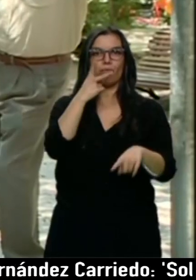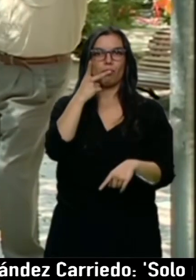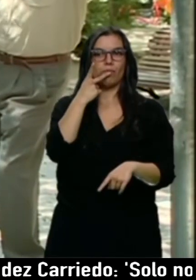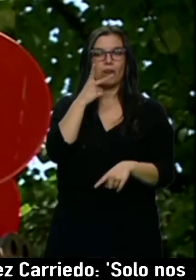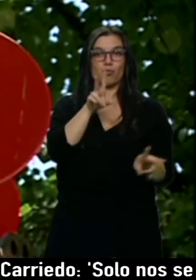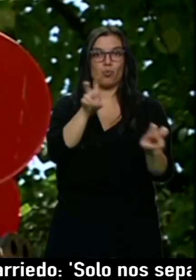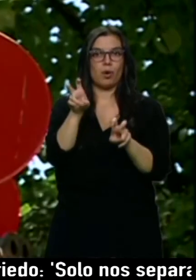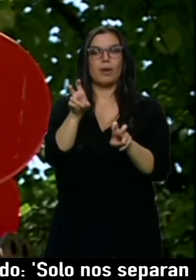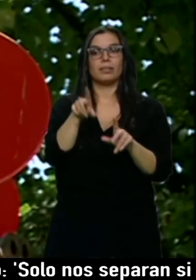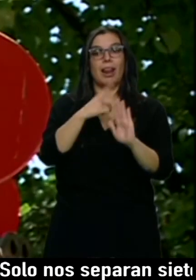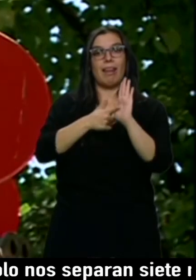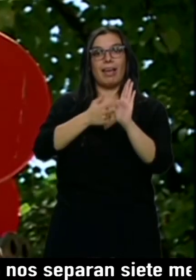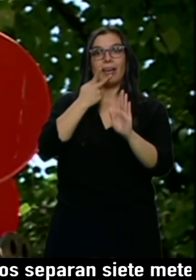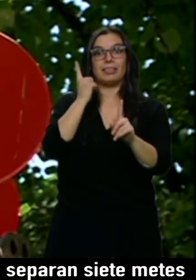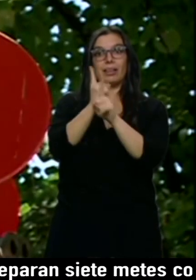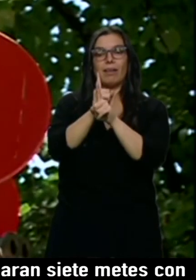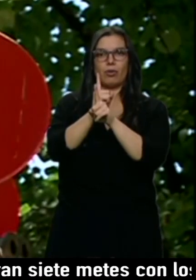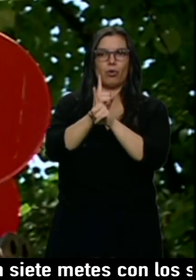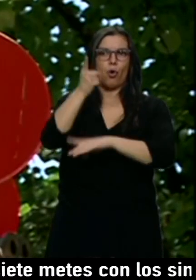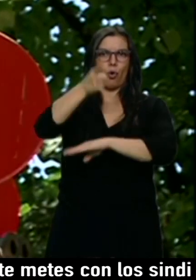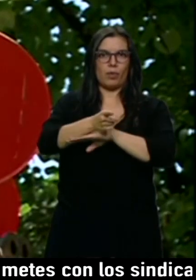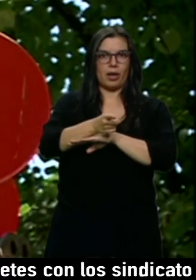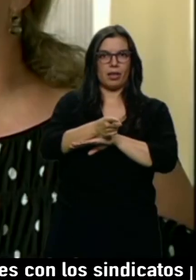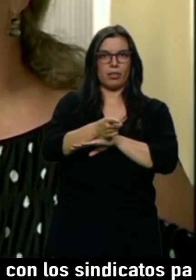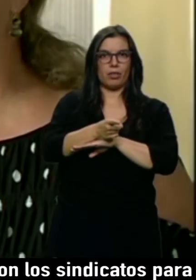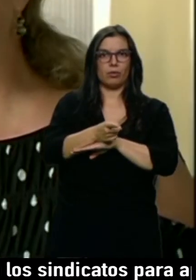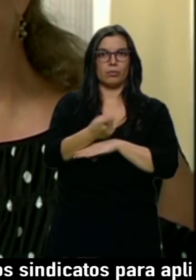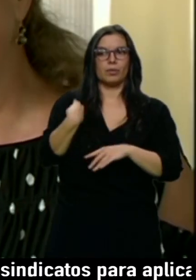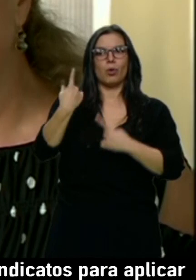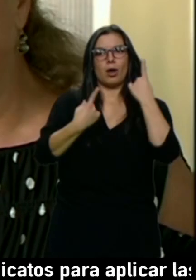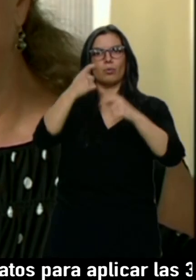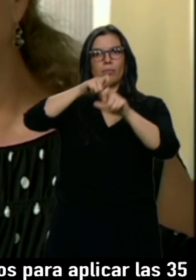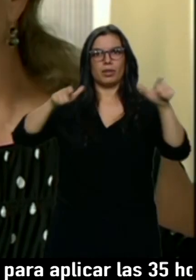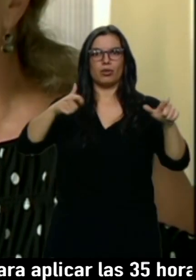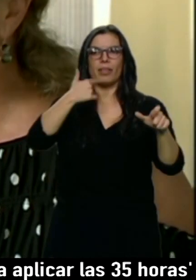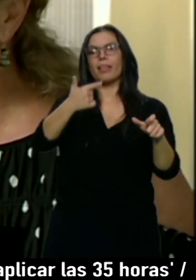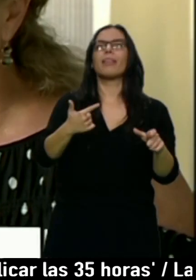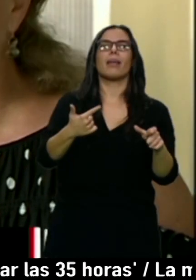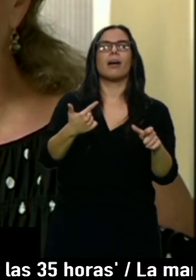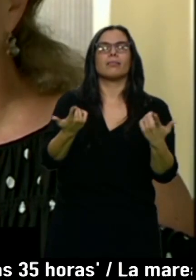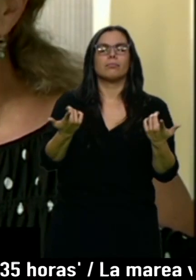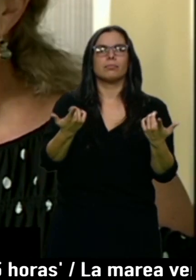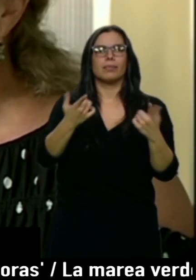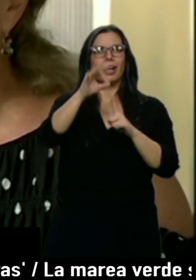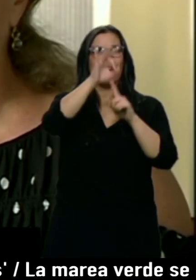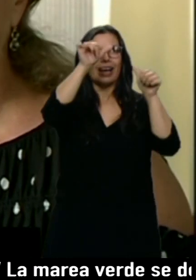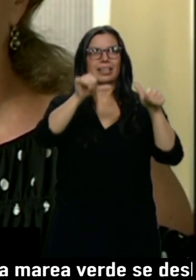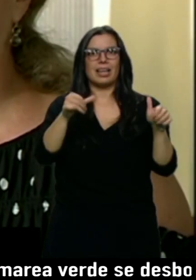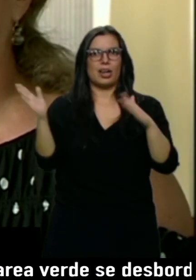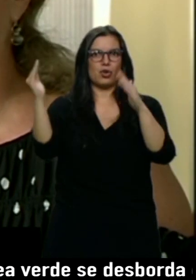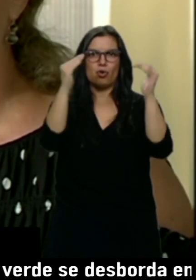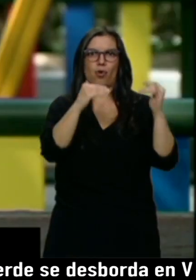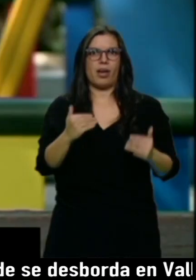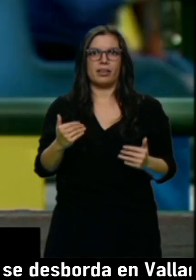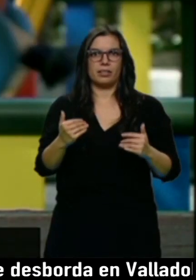ley antitabaco, así lo han advertido algunos ciudadanos. Denunciaban la falta de esos carteles en esas zonas de juego o áreas recreativas